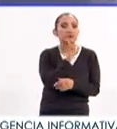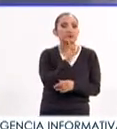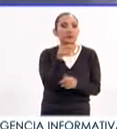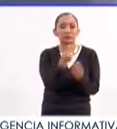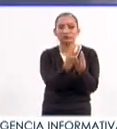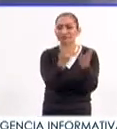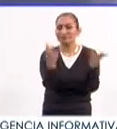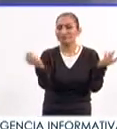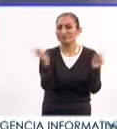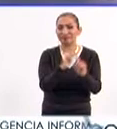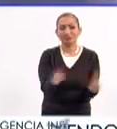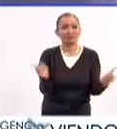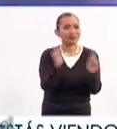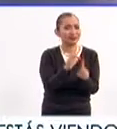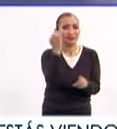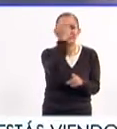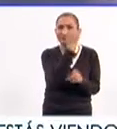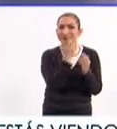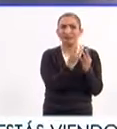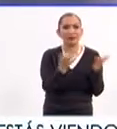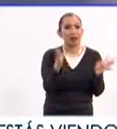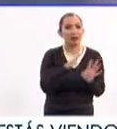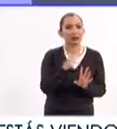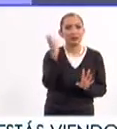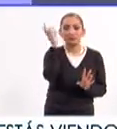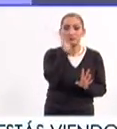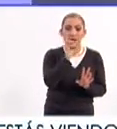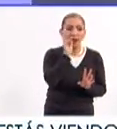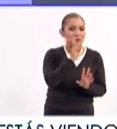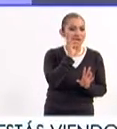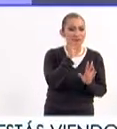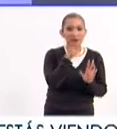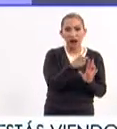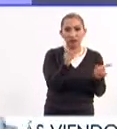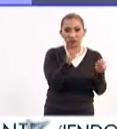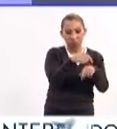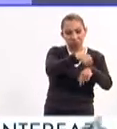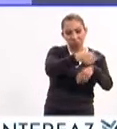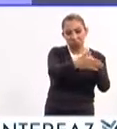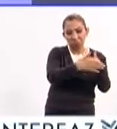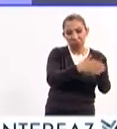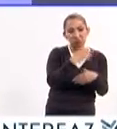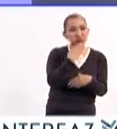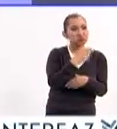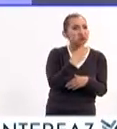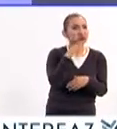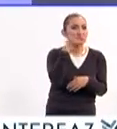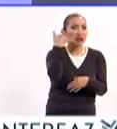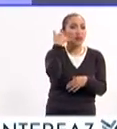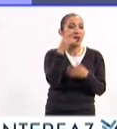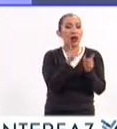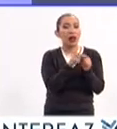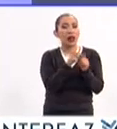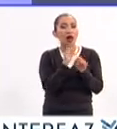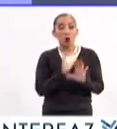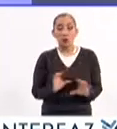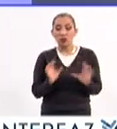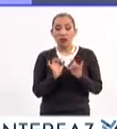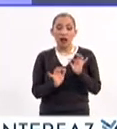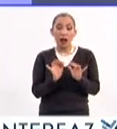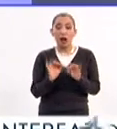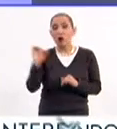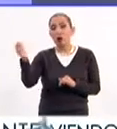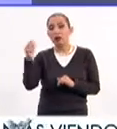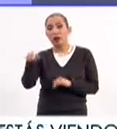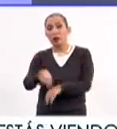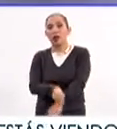es muy amplia. Muy amplia. Existen pruebas, como te digo, muy cortas que se aplican por teléfono, por computadora, y hay otras